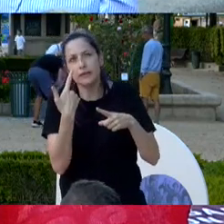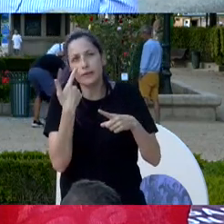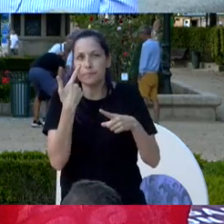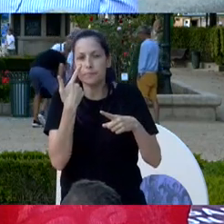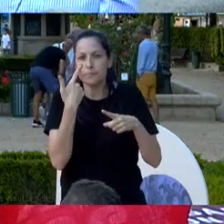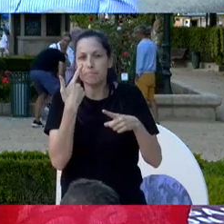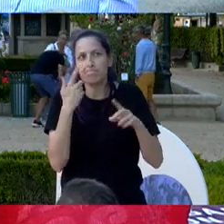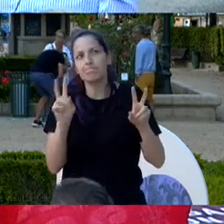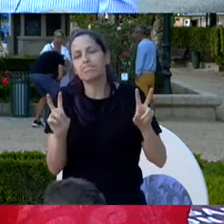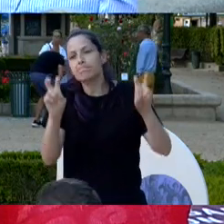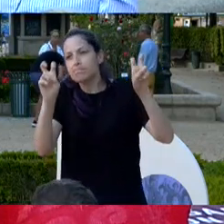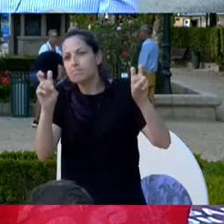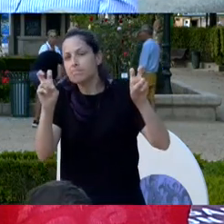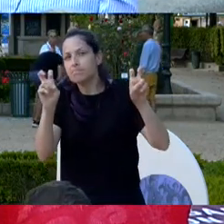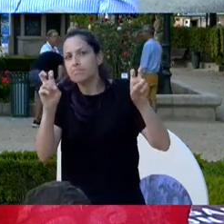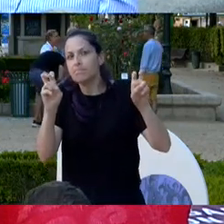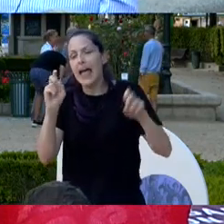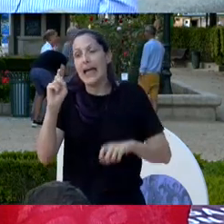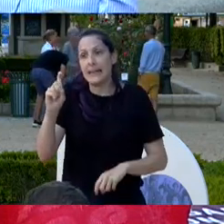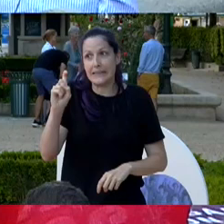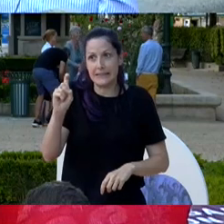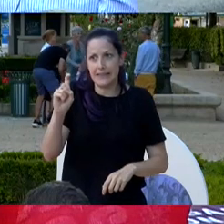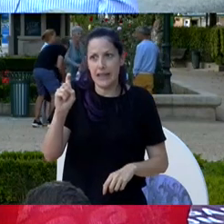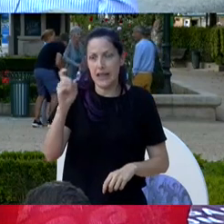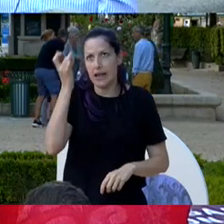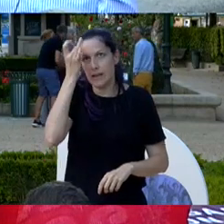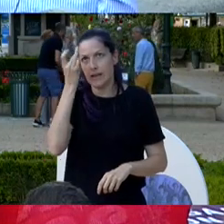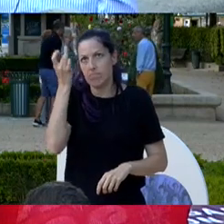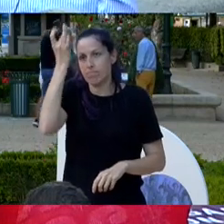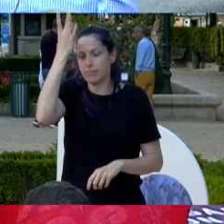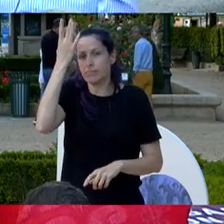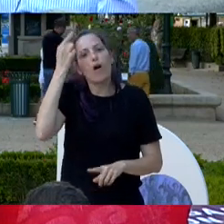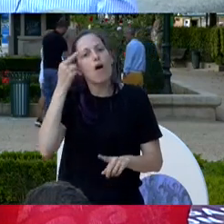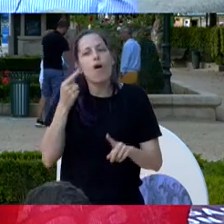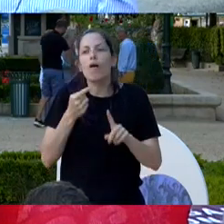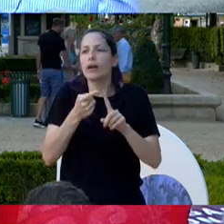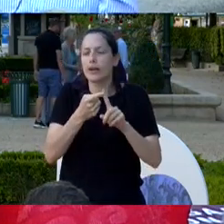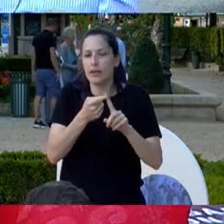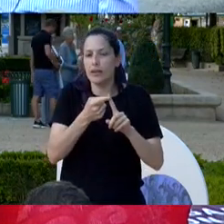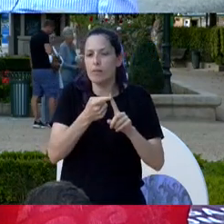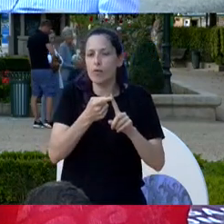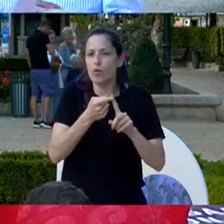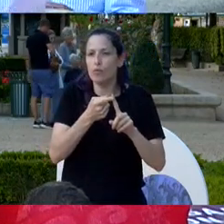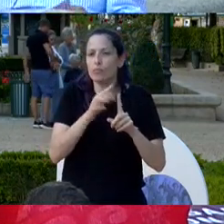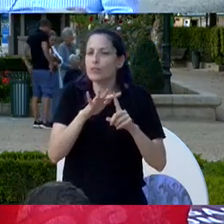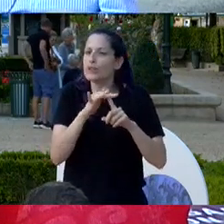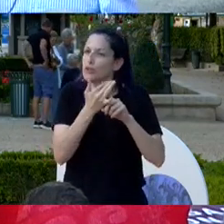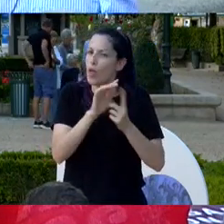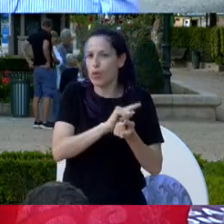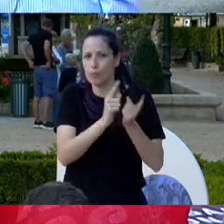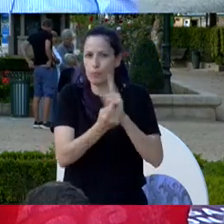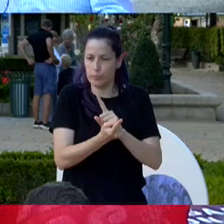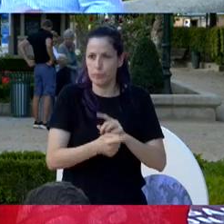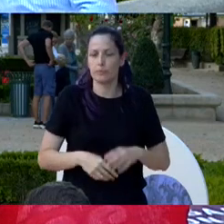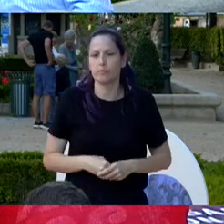entre aspas, inventou Ernestina para poder abordar esa súa misión. Pues,